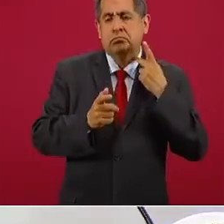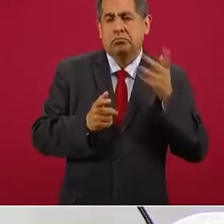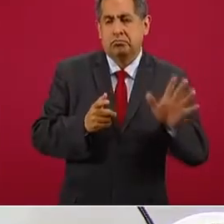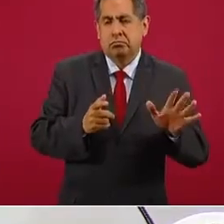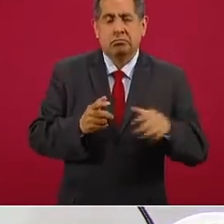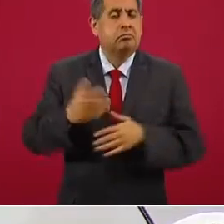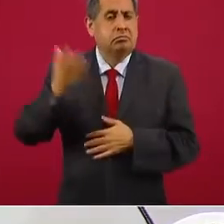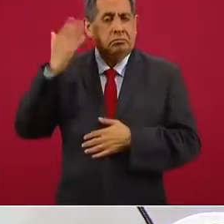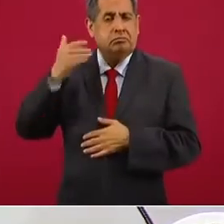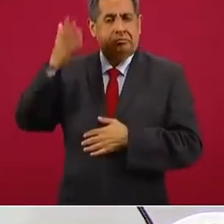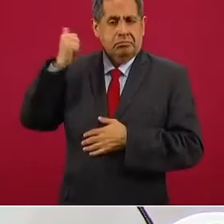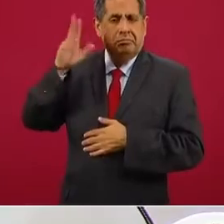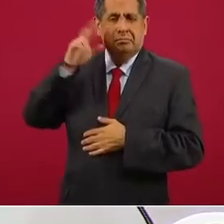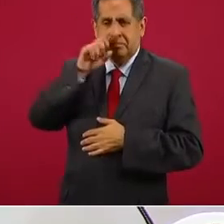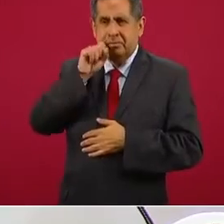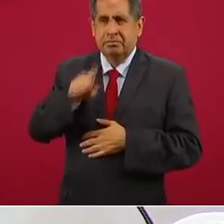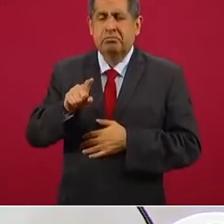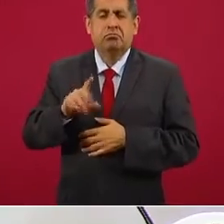era una